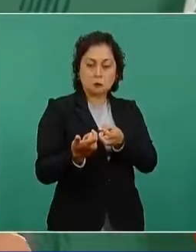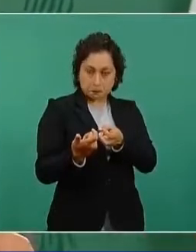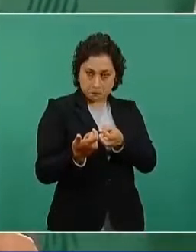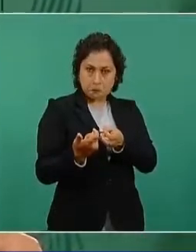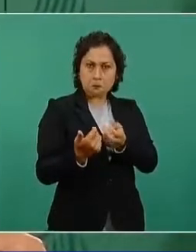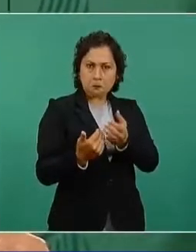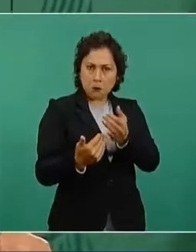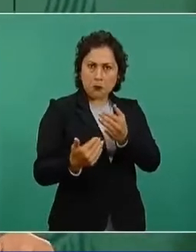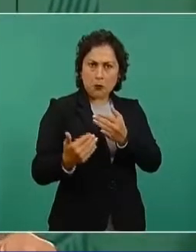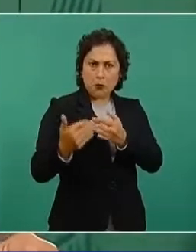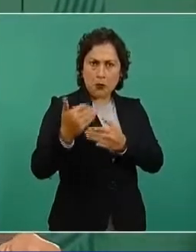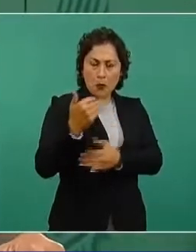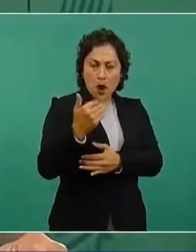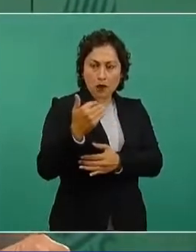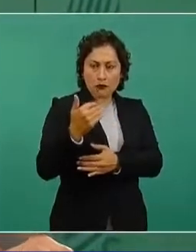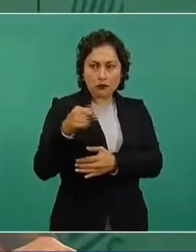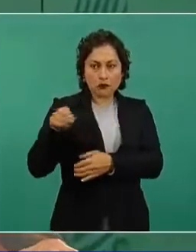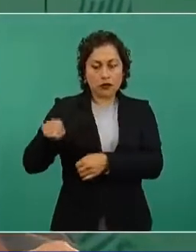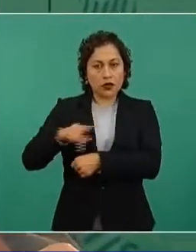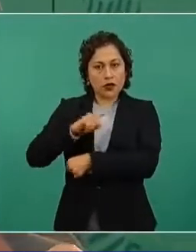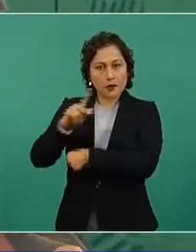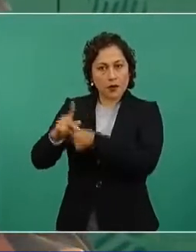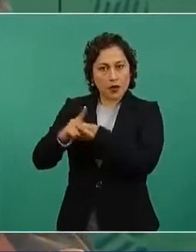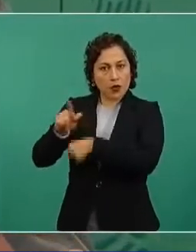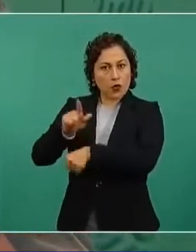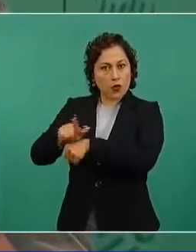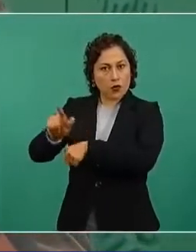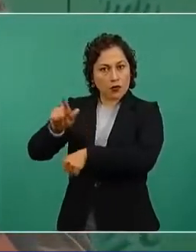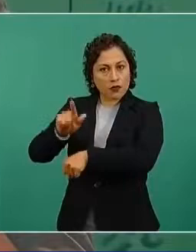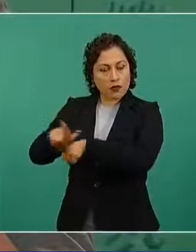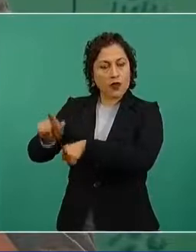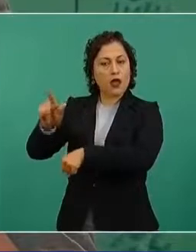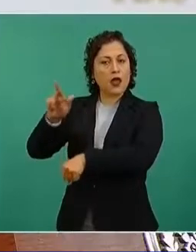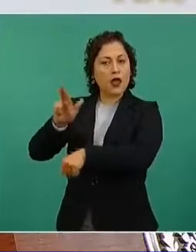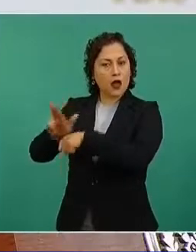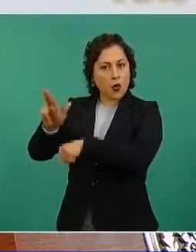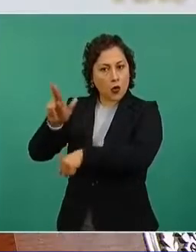en Honduras, en El Salvador,